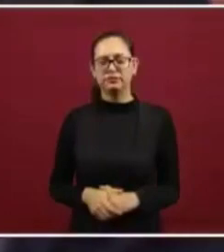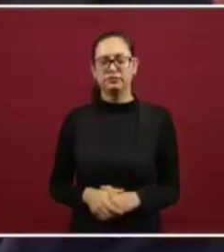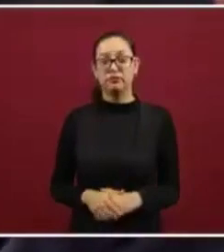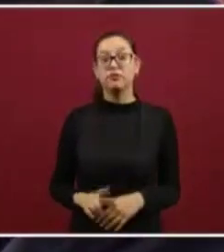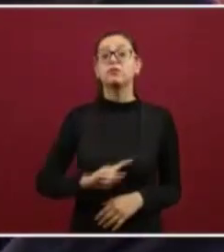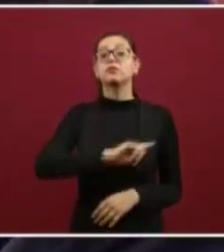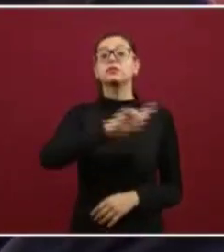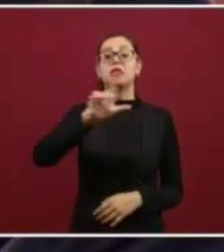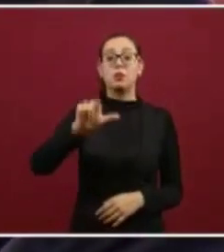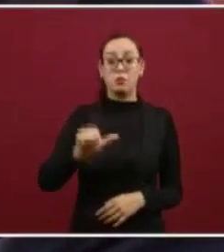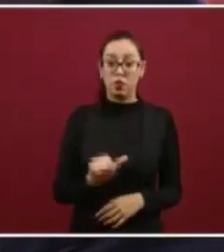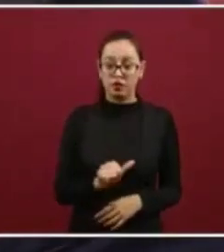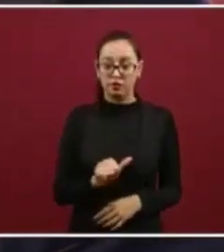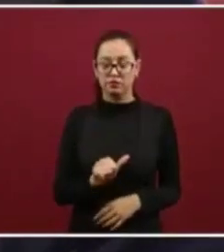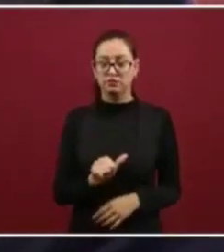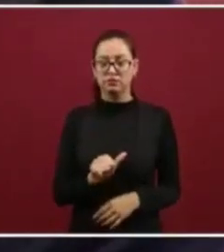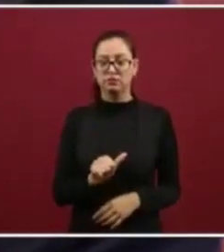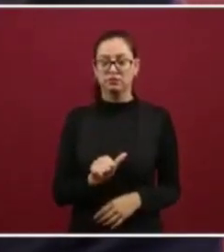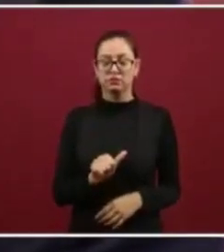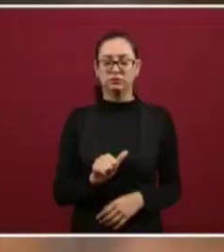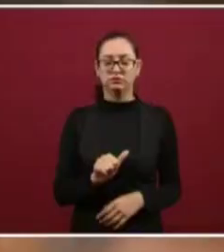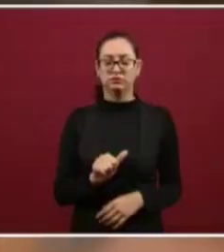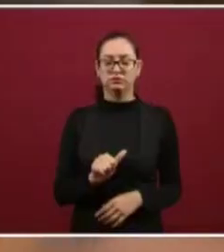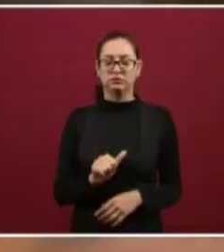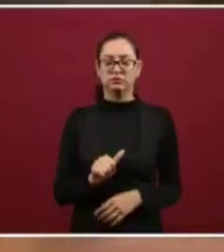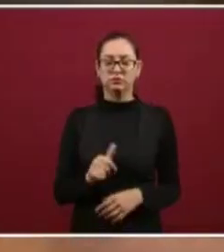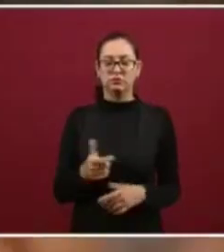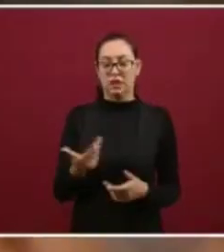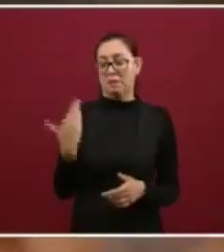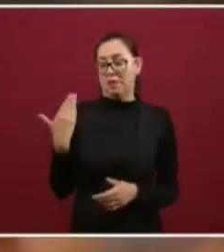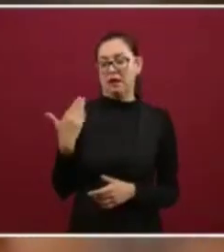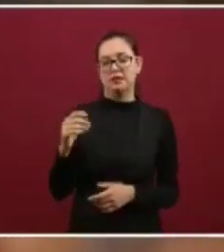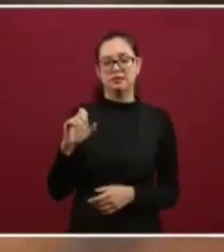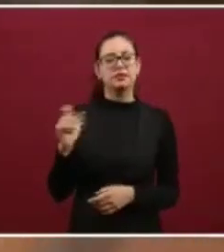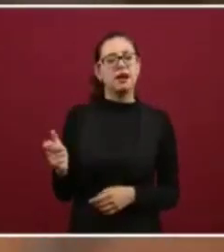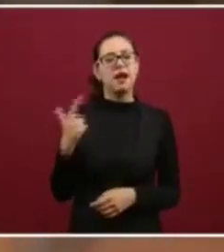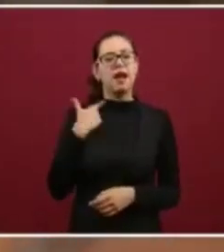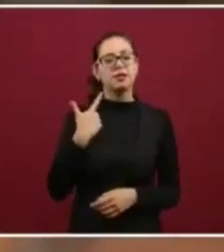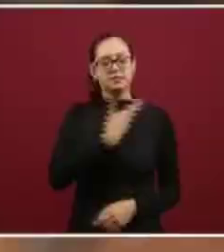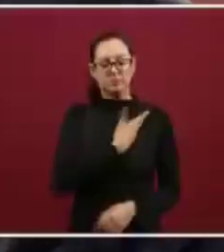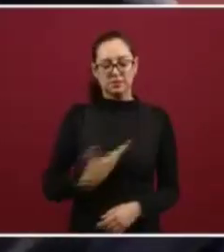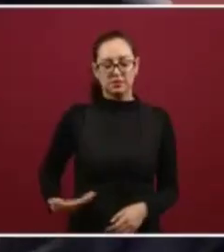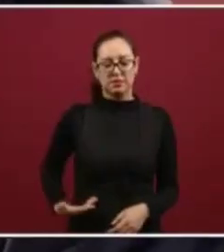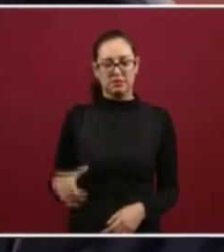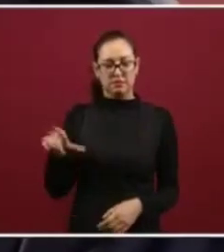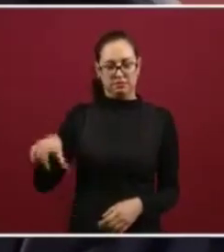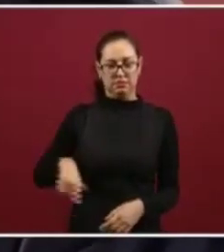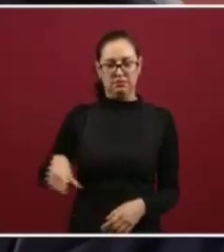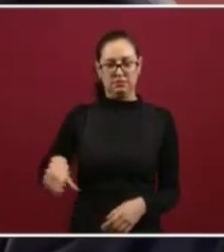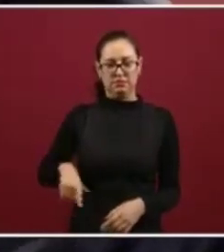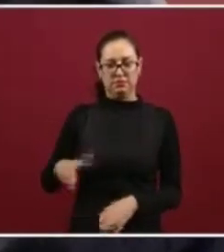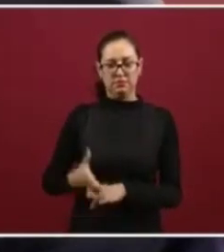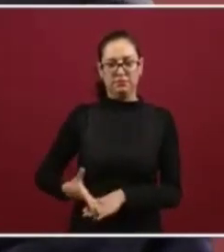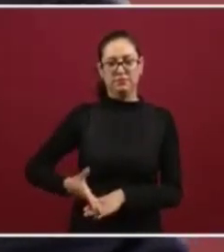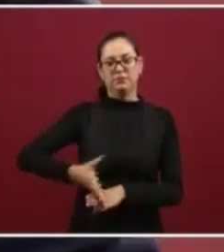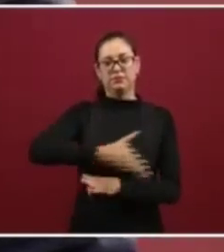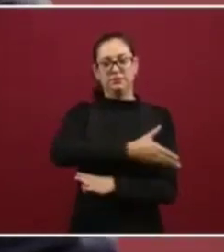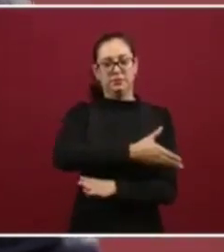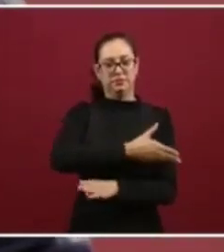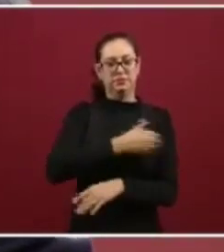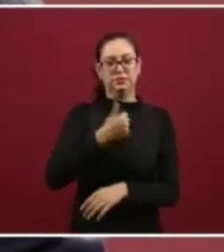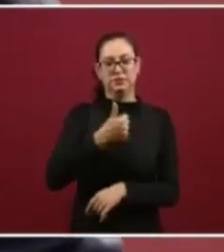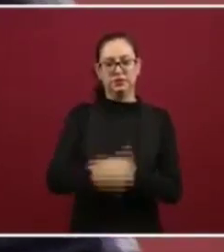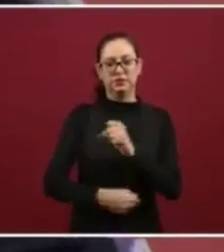posteriormente, esto ya en el gobierno pasado, se toma la decisión de